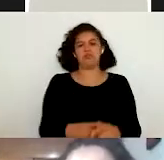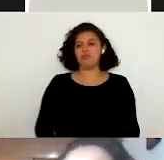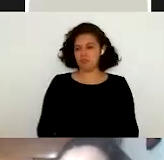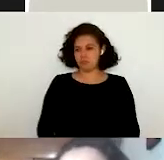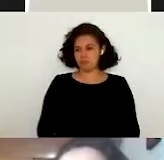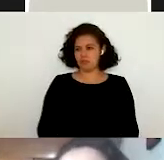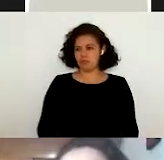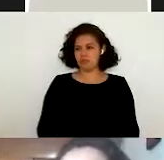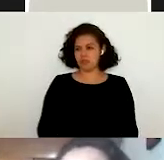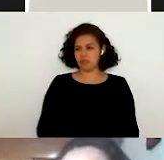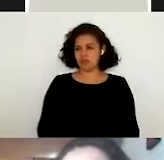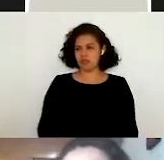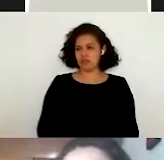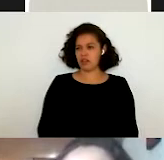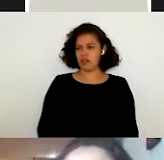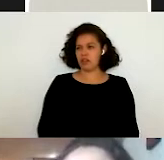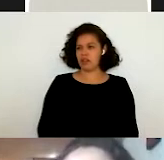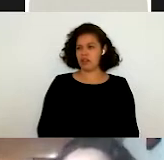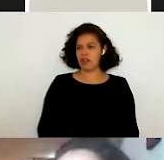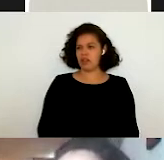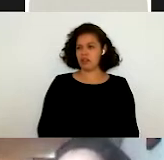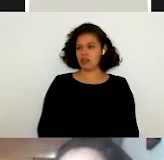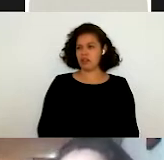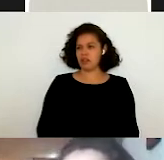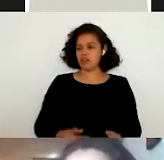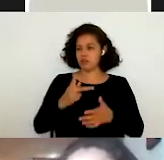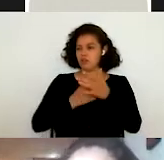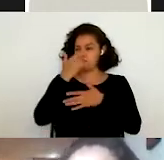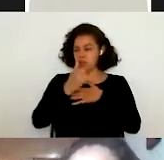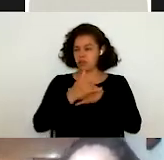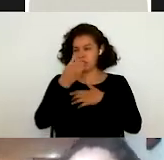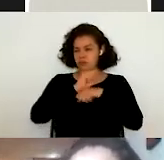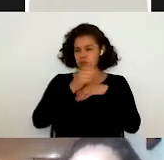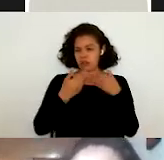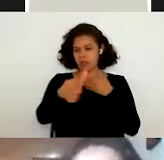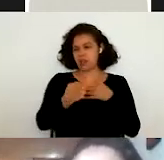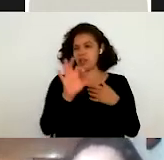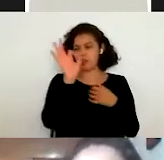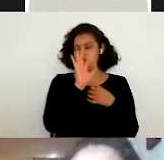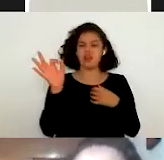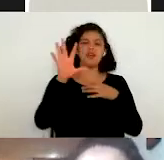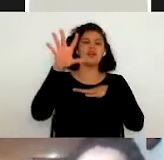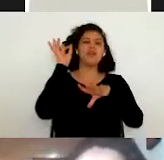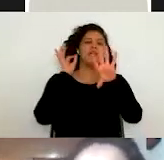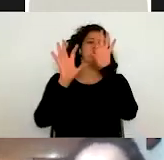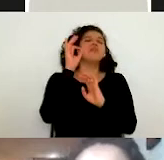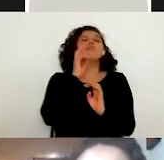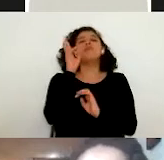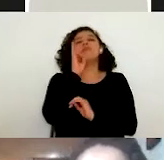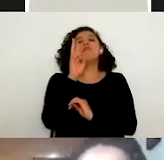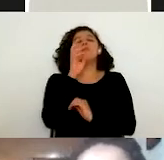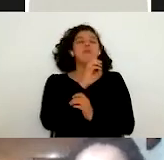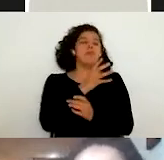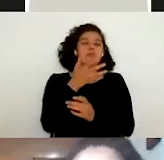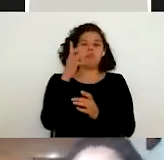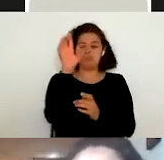de semanas, tal vez no nos va a dar tiempo de hacer todas las técnicas, ¿no? Solamente tendríamos que elegir, no sé, observación,